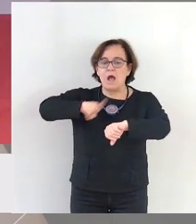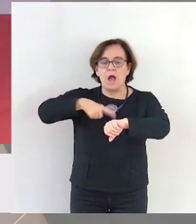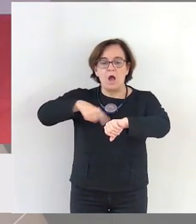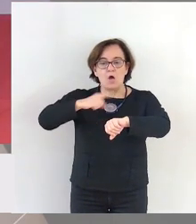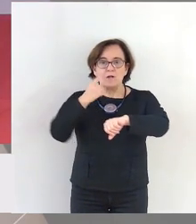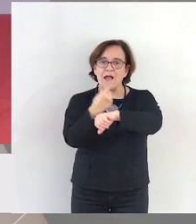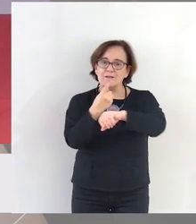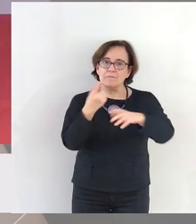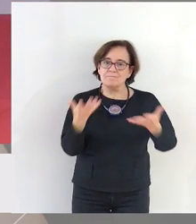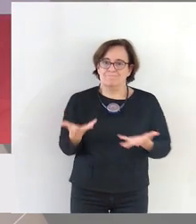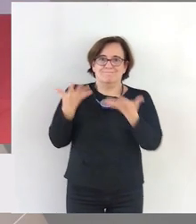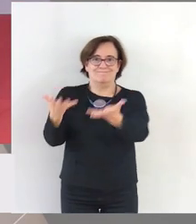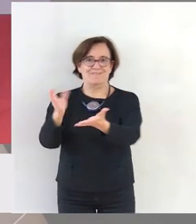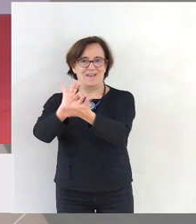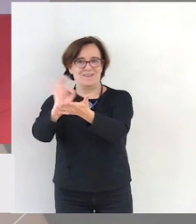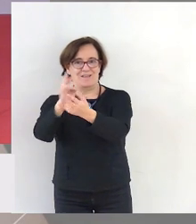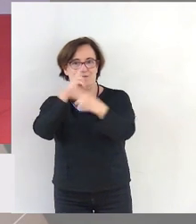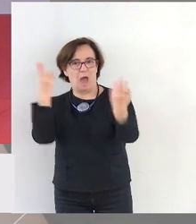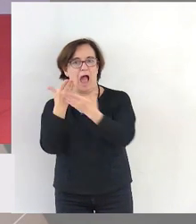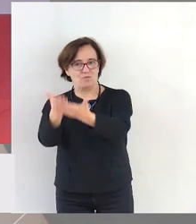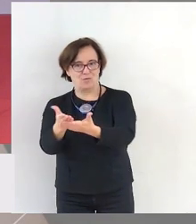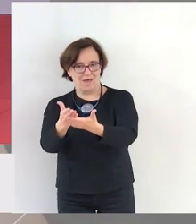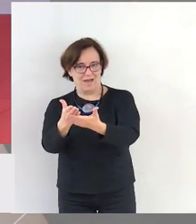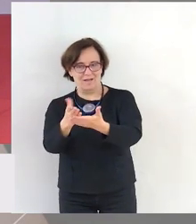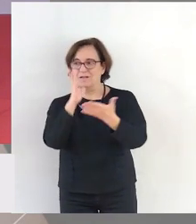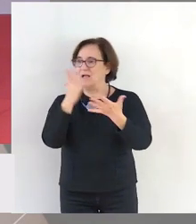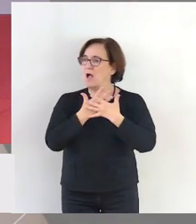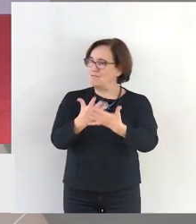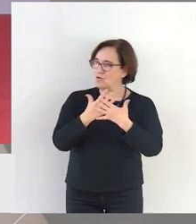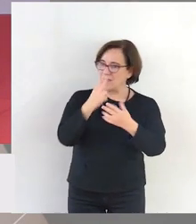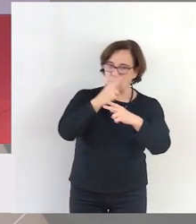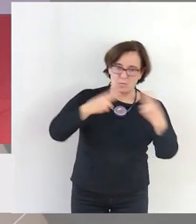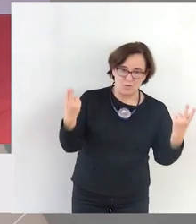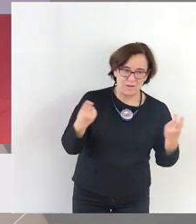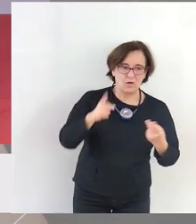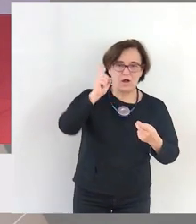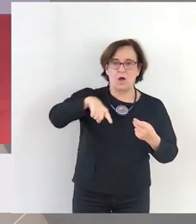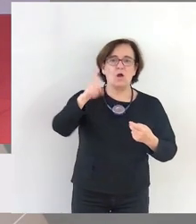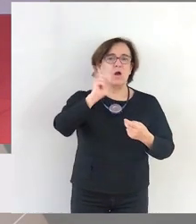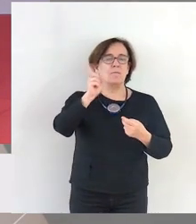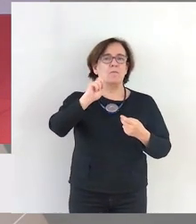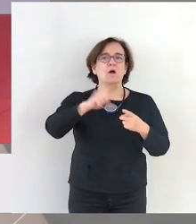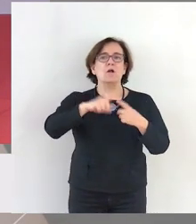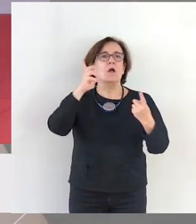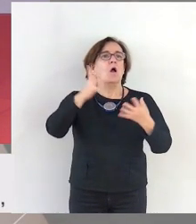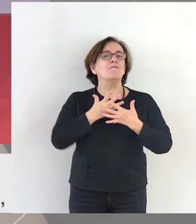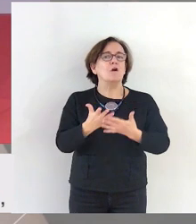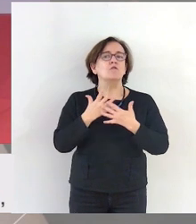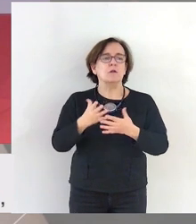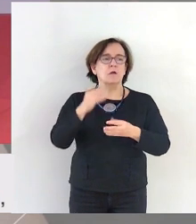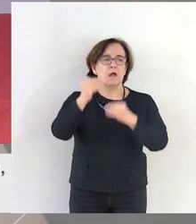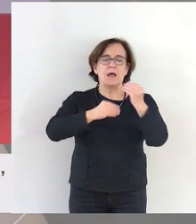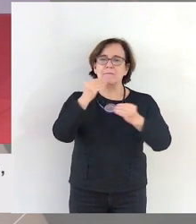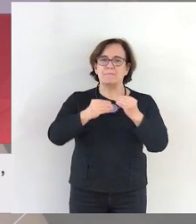de servicio público algún tipo de ayuda pbl de voluntariado público que en este caso no era estrictamente voluntariado porque tenían que